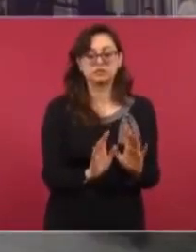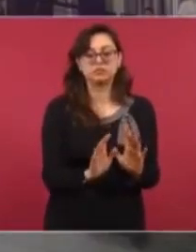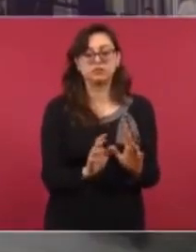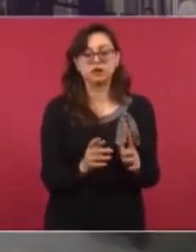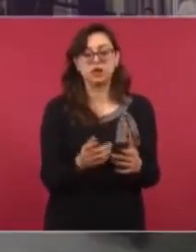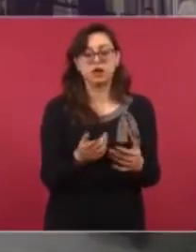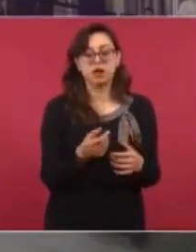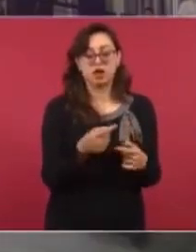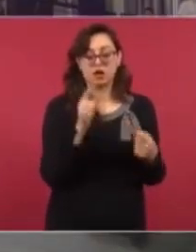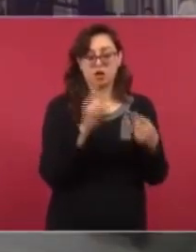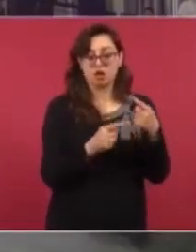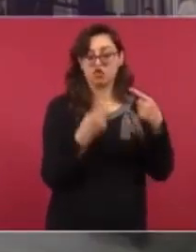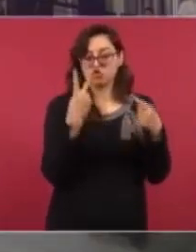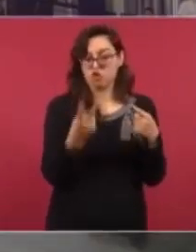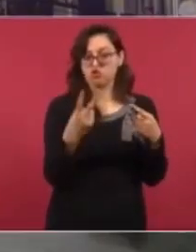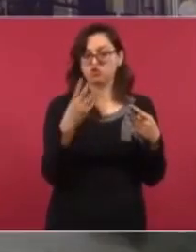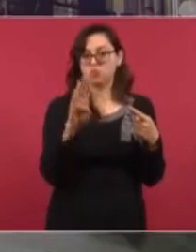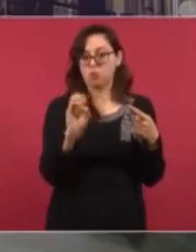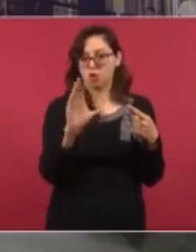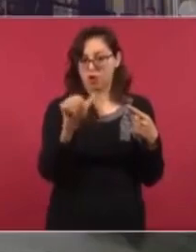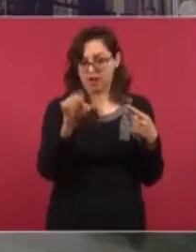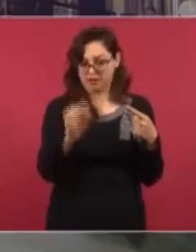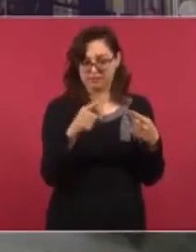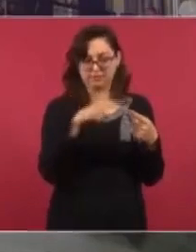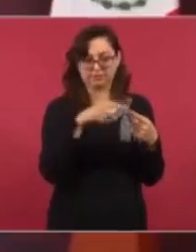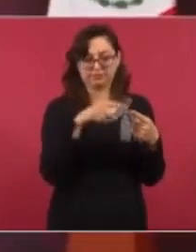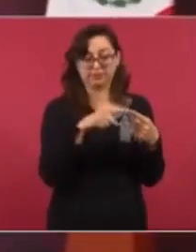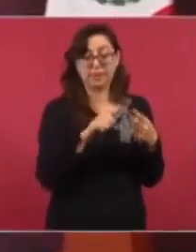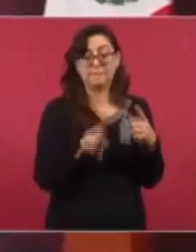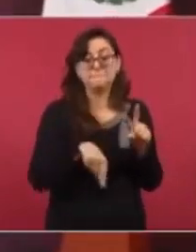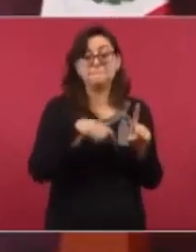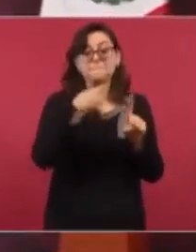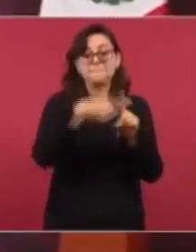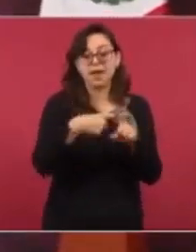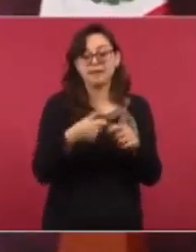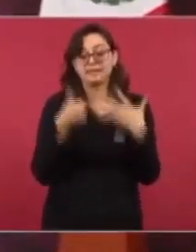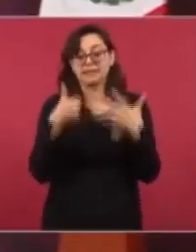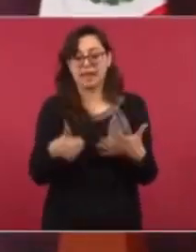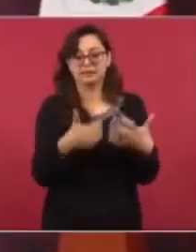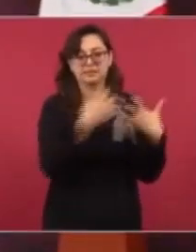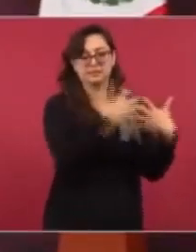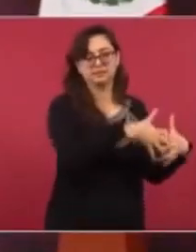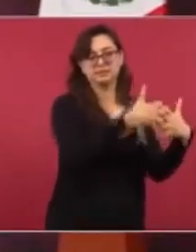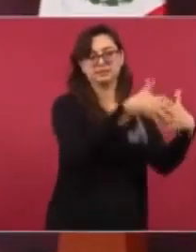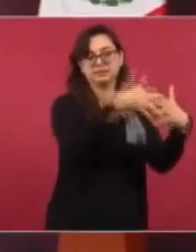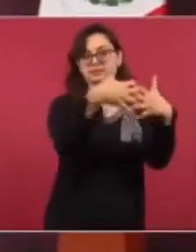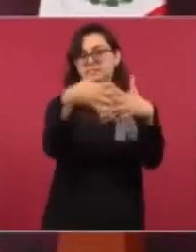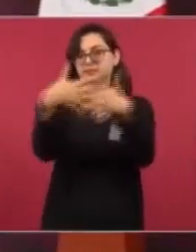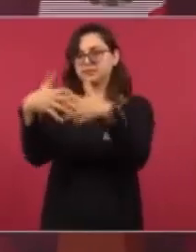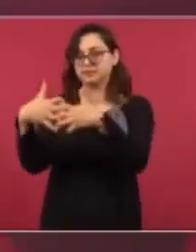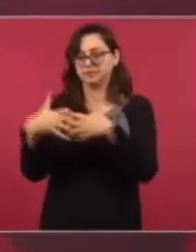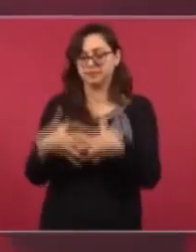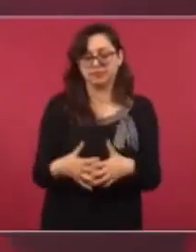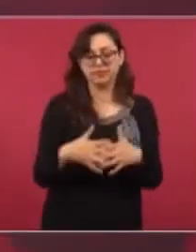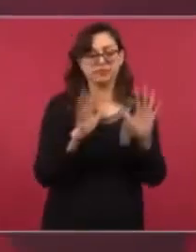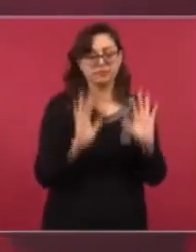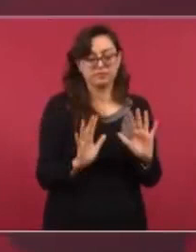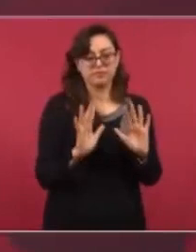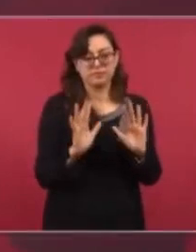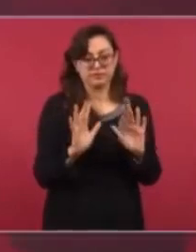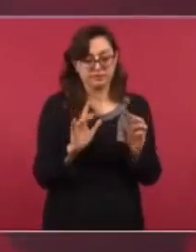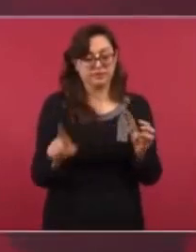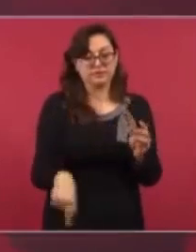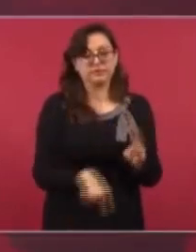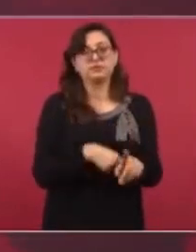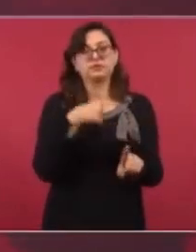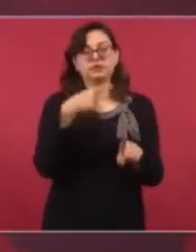refinerías que se tienen, y ya cuando menos operando una de las grandes plantas